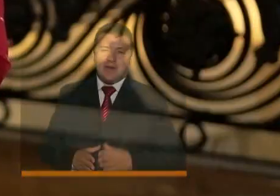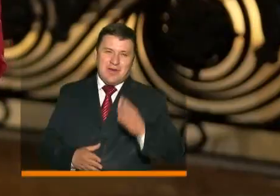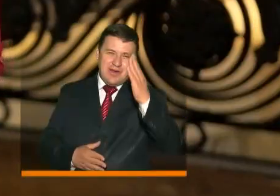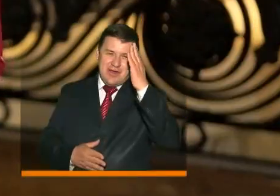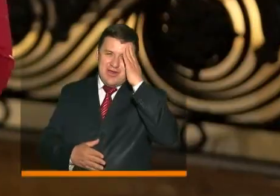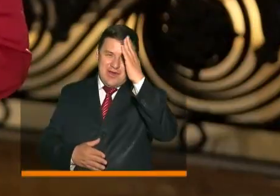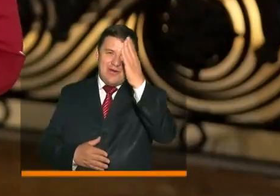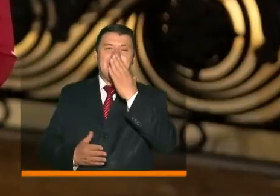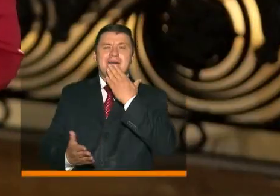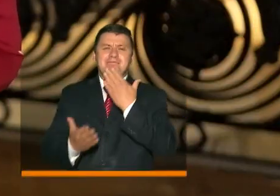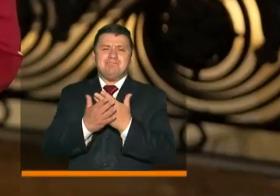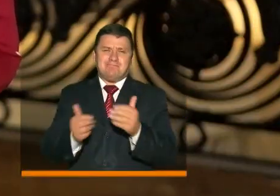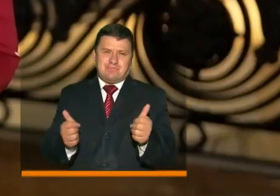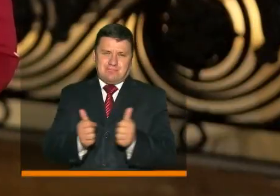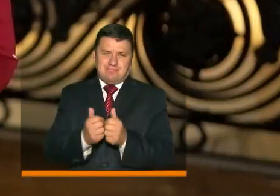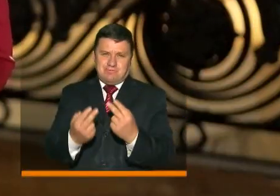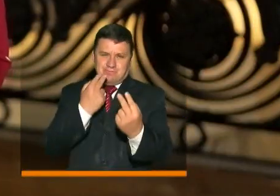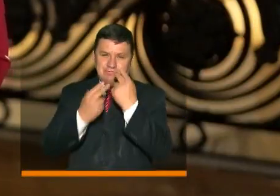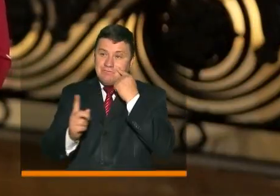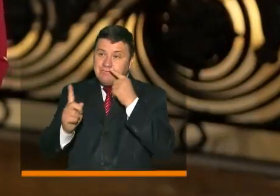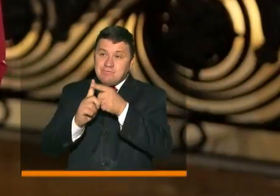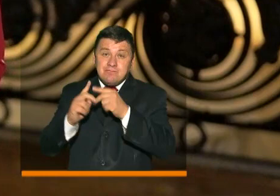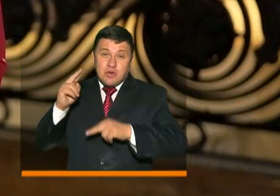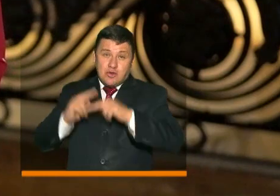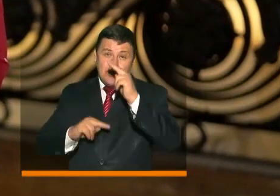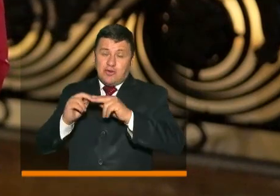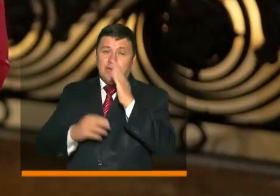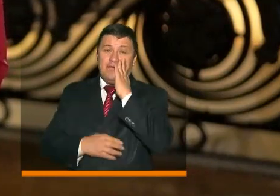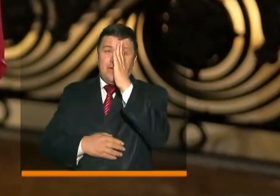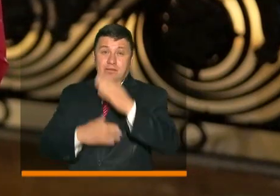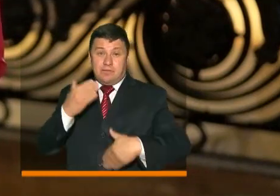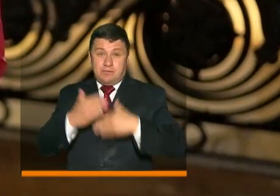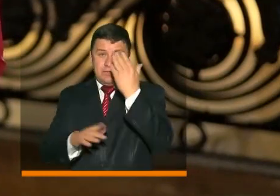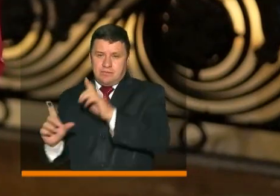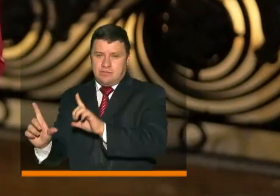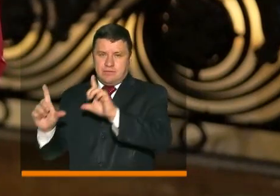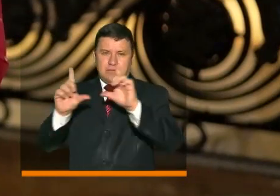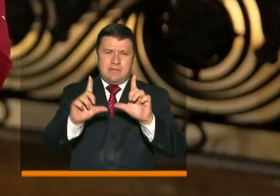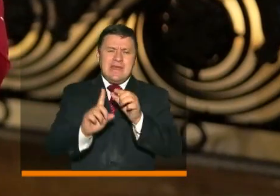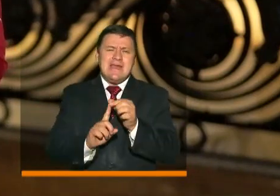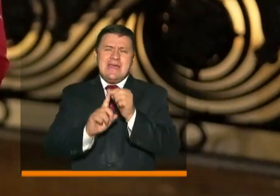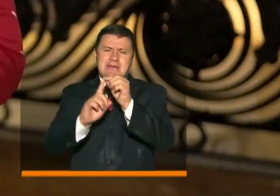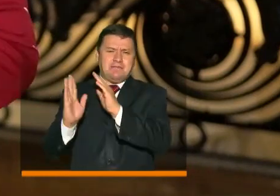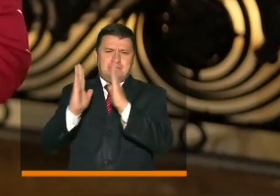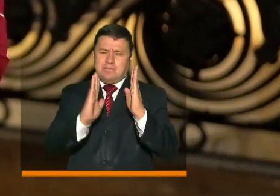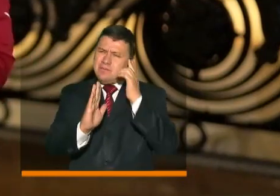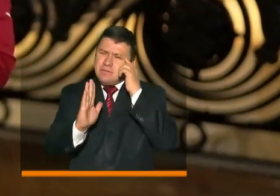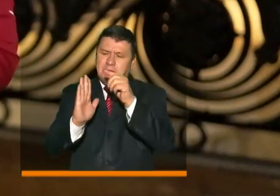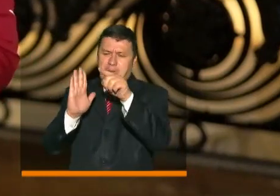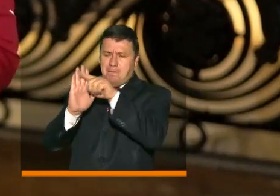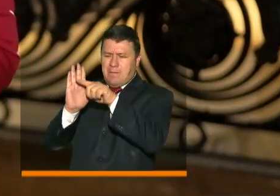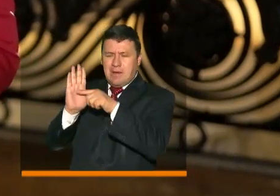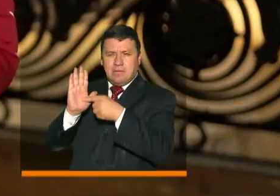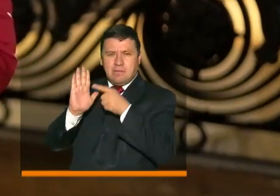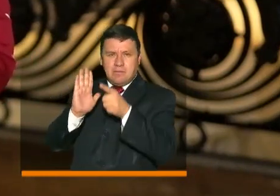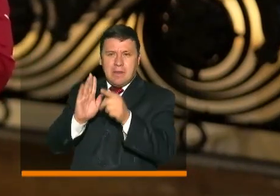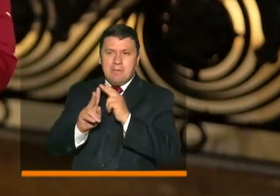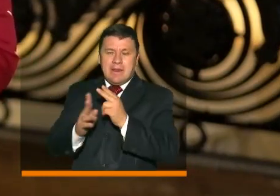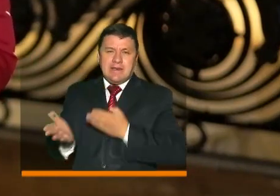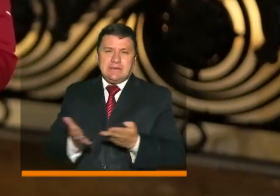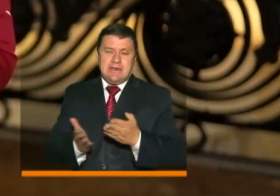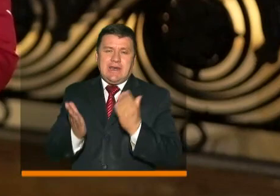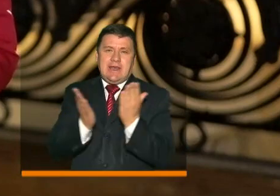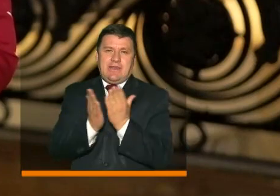Hola y gracias por acompañarnos en Construyendo Futuro. Aquí comenzamos este capítulo especial, Lineamientos para la prestación del servicio